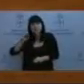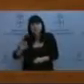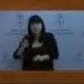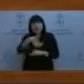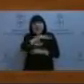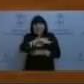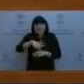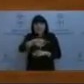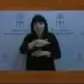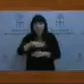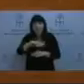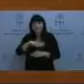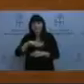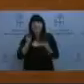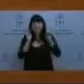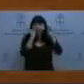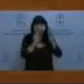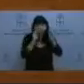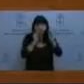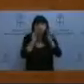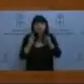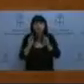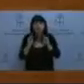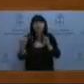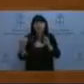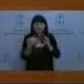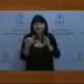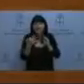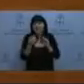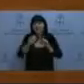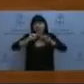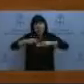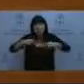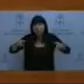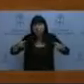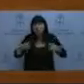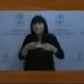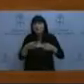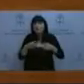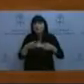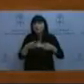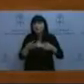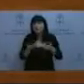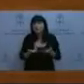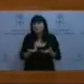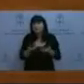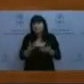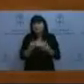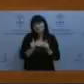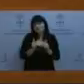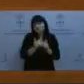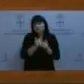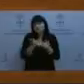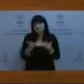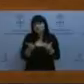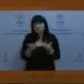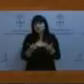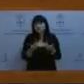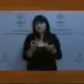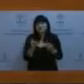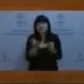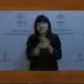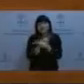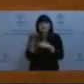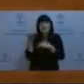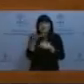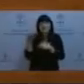barómetro Están arriba ¿Qué pasa? Que los convenios son En muchos Muy superiores al mismo puesto de trabajo Él ha traído aquí muchas veces A las camareras de piso Yo le digo al señor